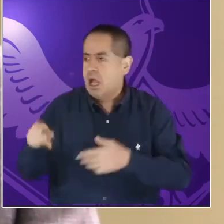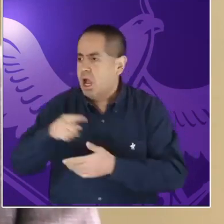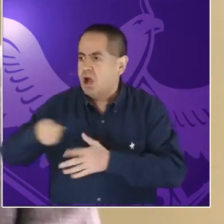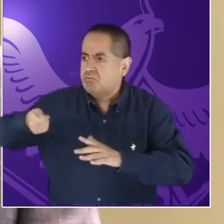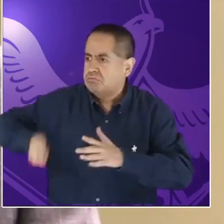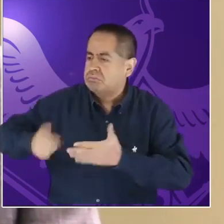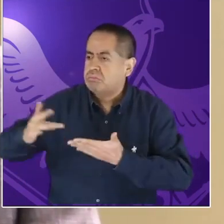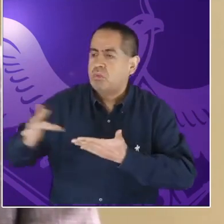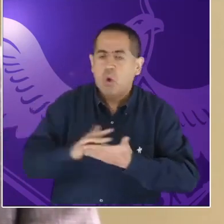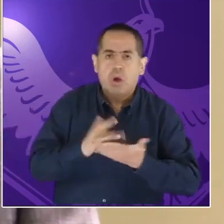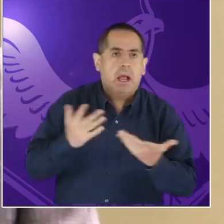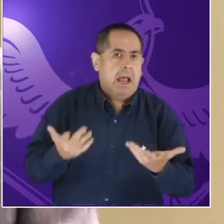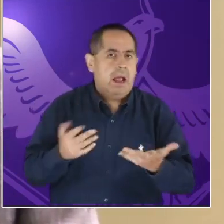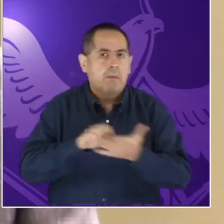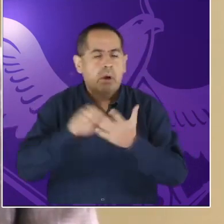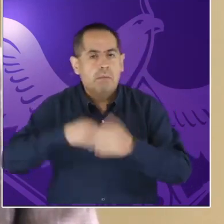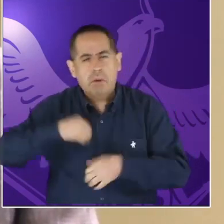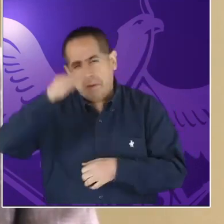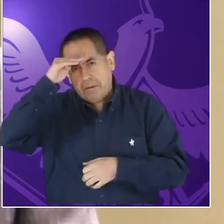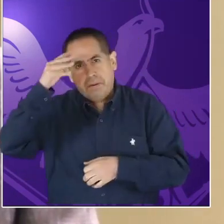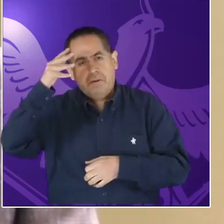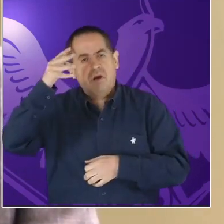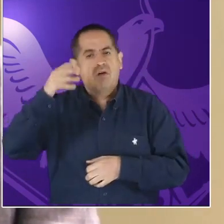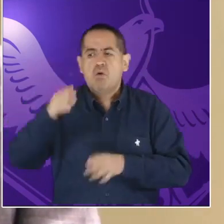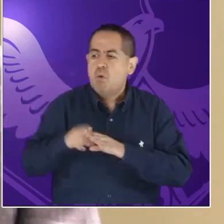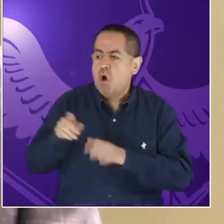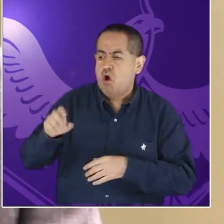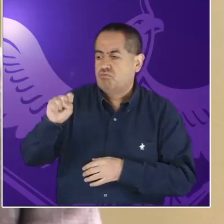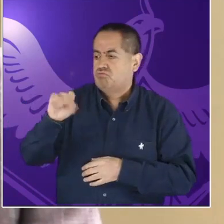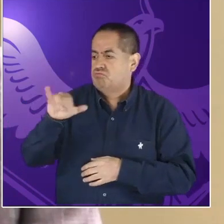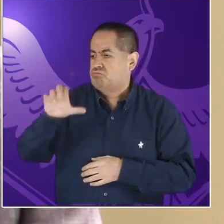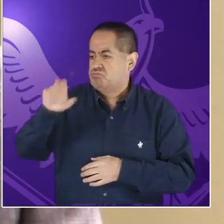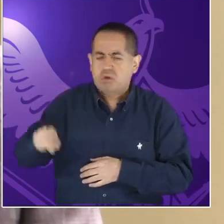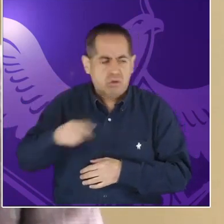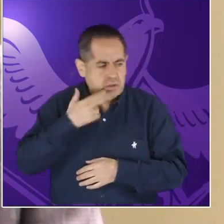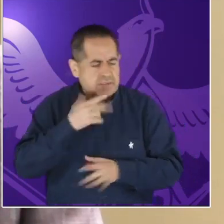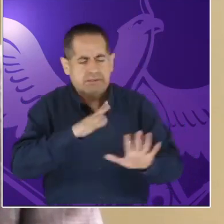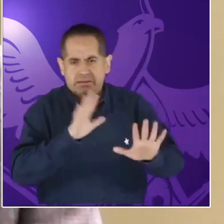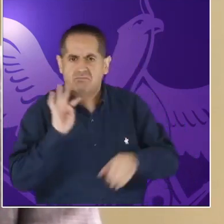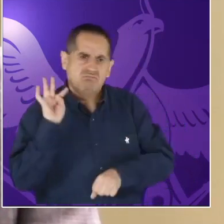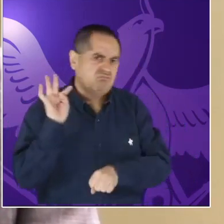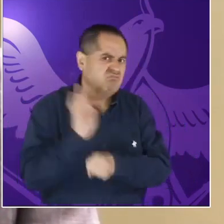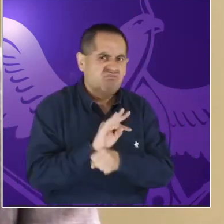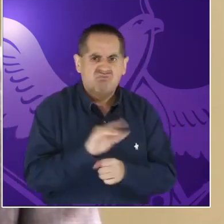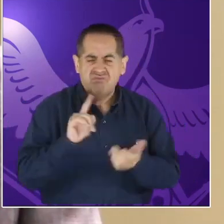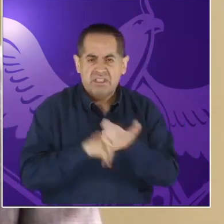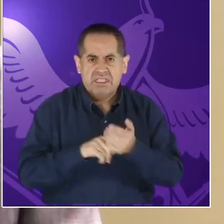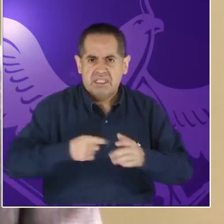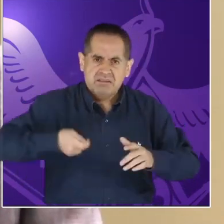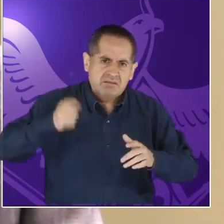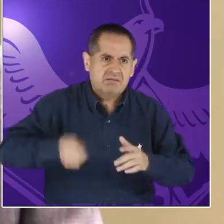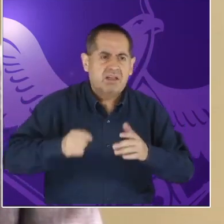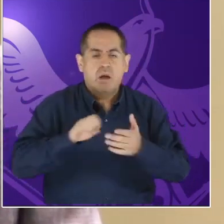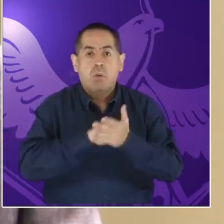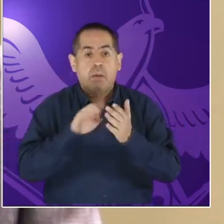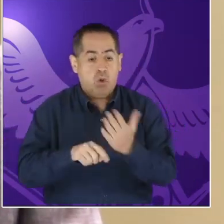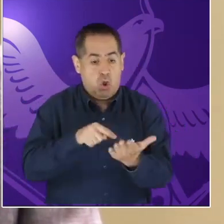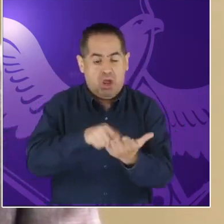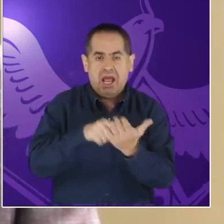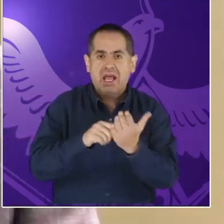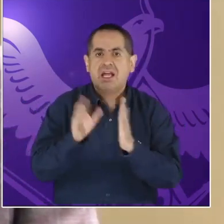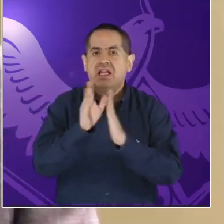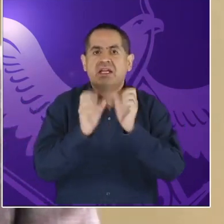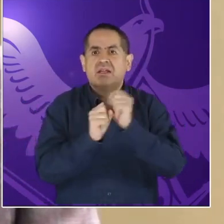pandemia, digamos, pues se puede ver a lo lejos cómo la Corte acogió de inmediato en la acción